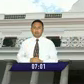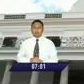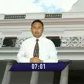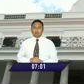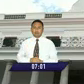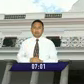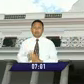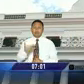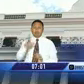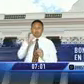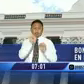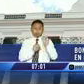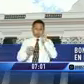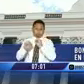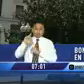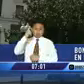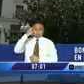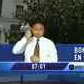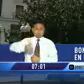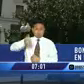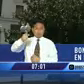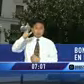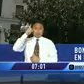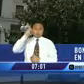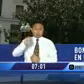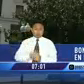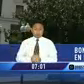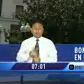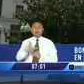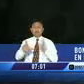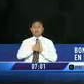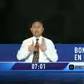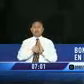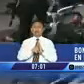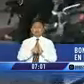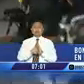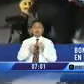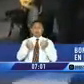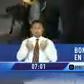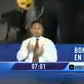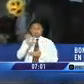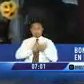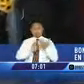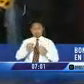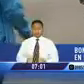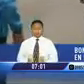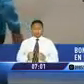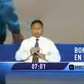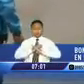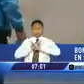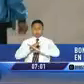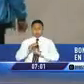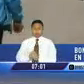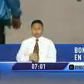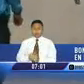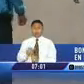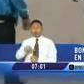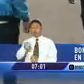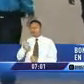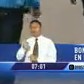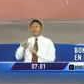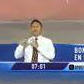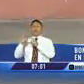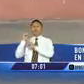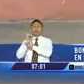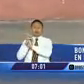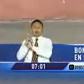En las observaciones que hizo el gobierno de Guillermo Lasso a la ley del uso legítimo de la fuerza, se incluye a entidades complementarias como